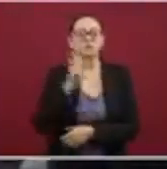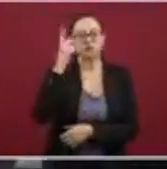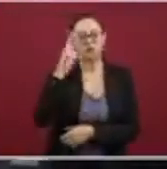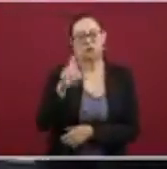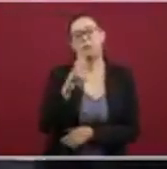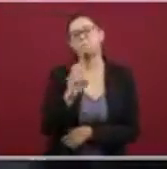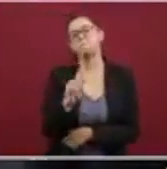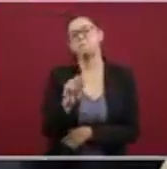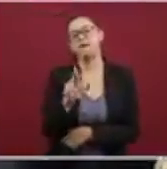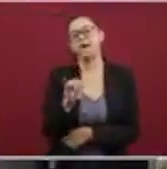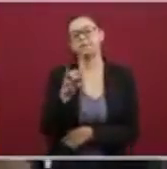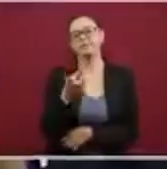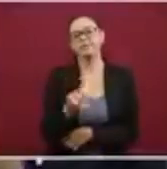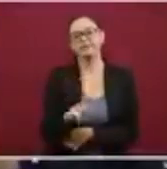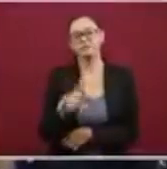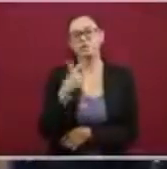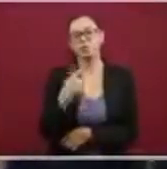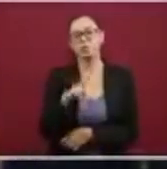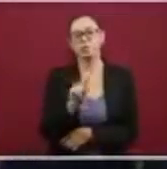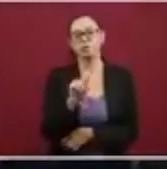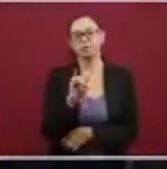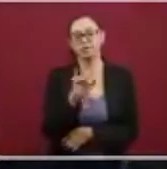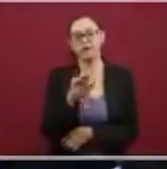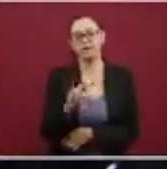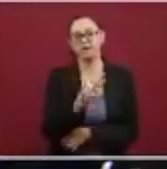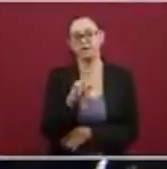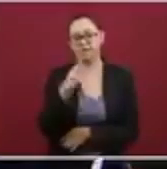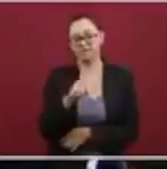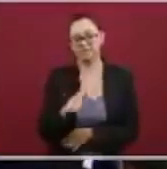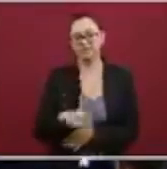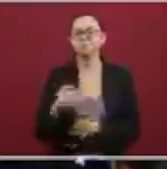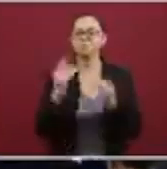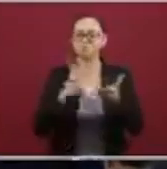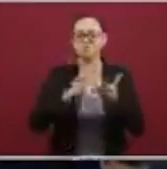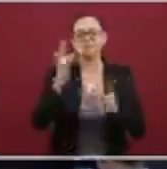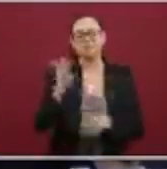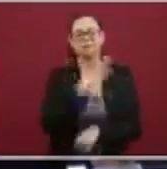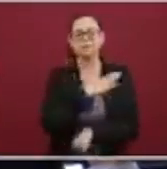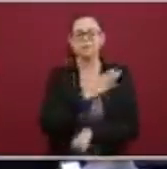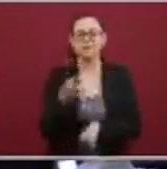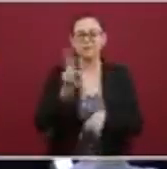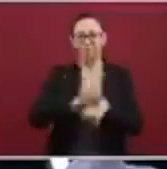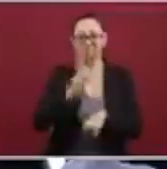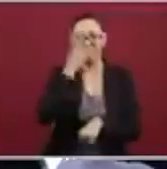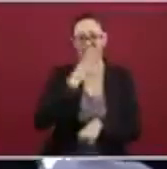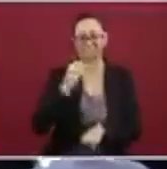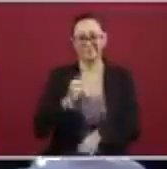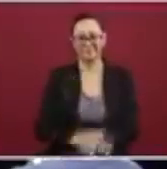Beatriz Gutiérrez Müller. Gracias por estar con nosotros y que tengan un excelente día.